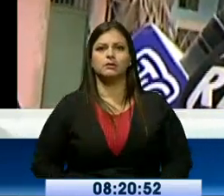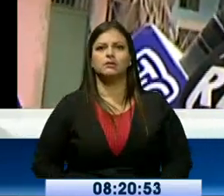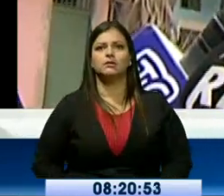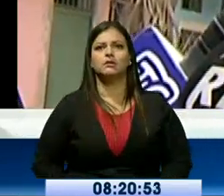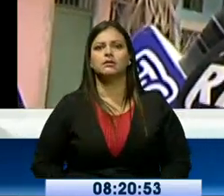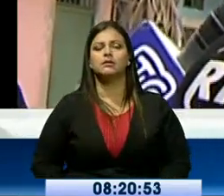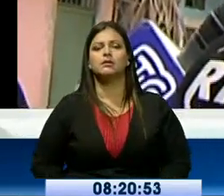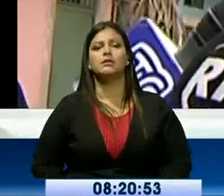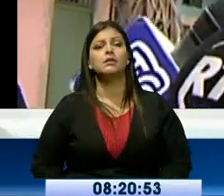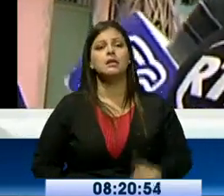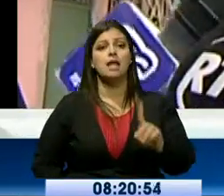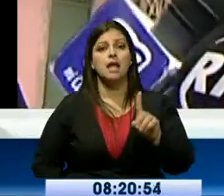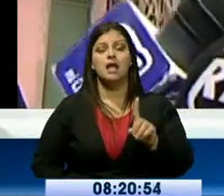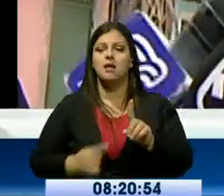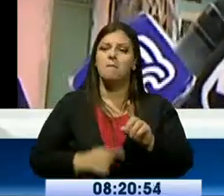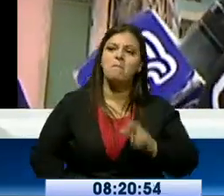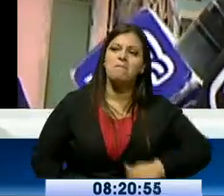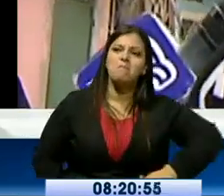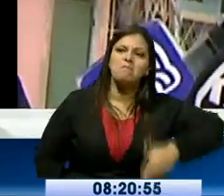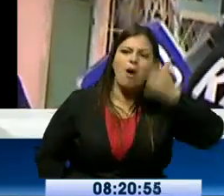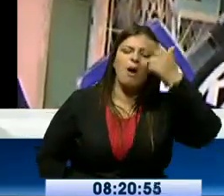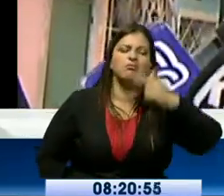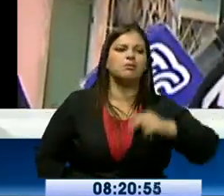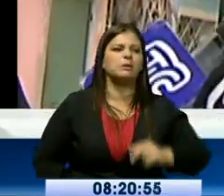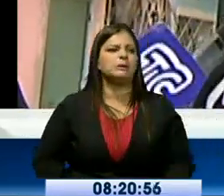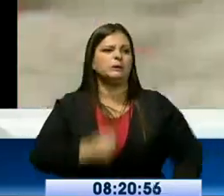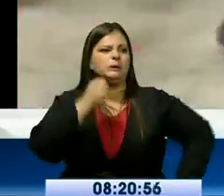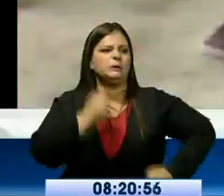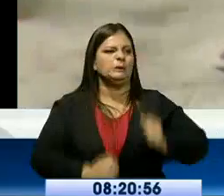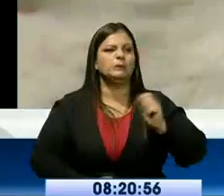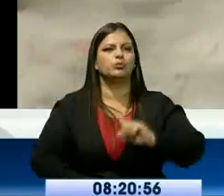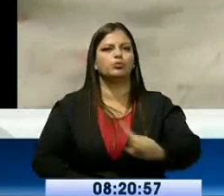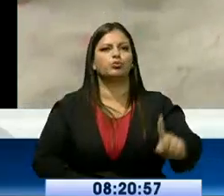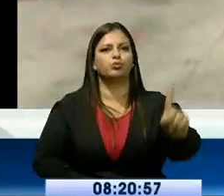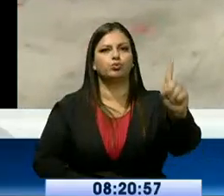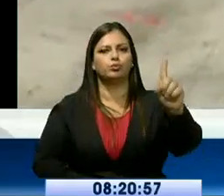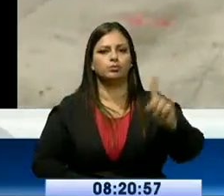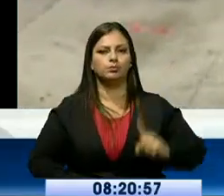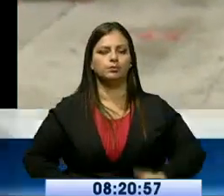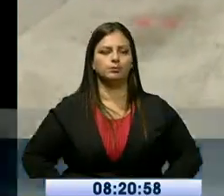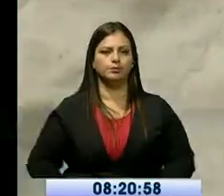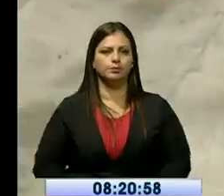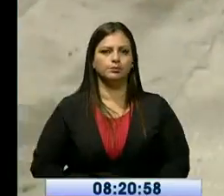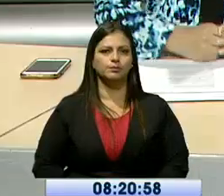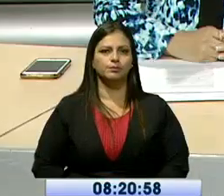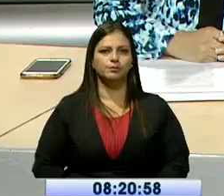acuerdo a la persona que dio la alerta al ECO 911. Informó Julio César Saona.